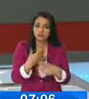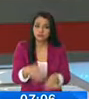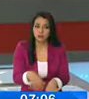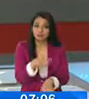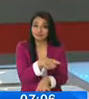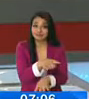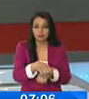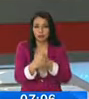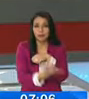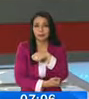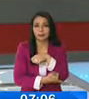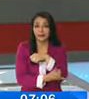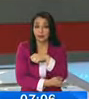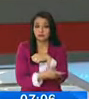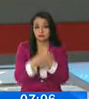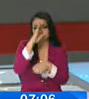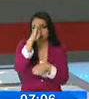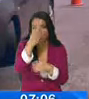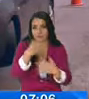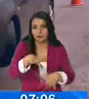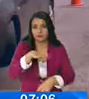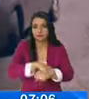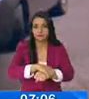extranjeros fueron detenidos.